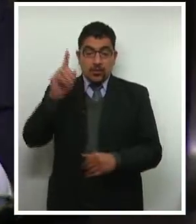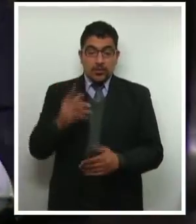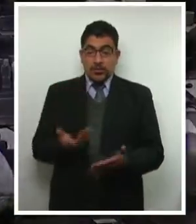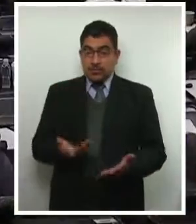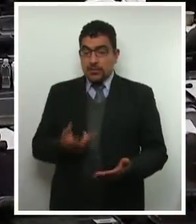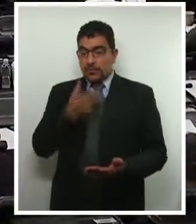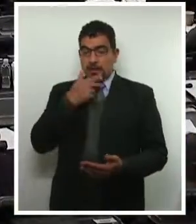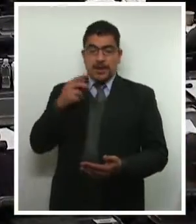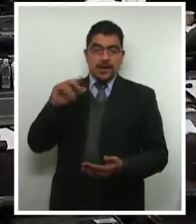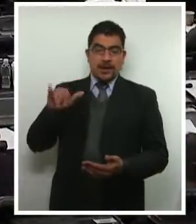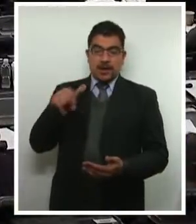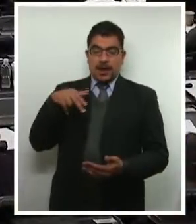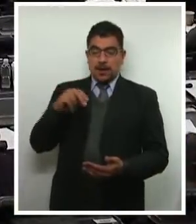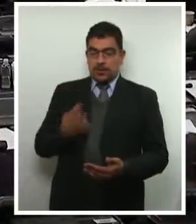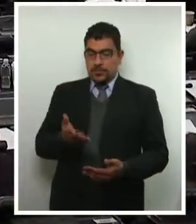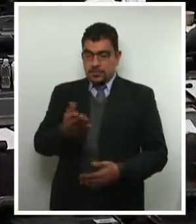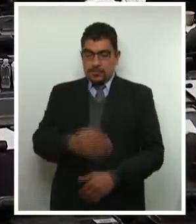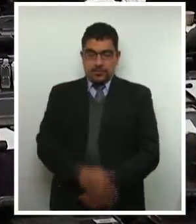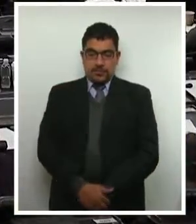Quijano.